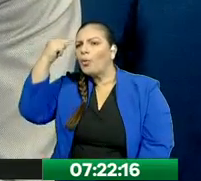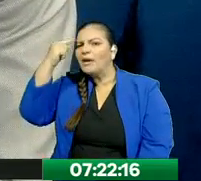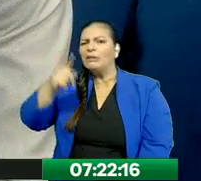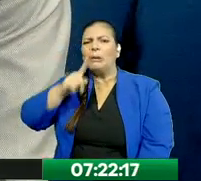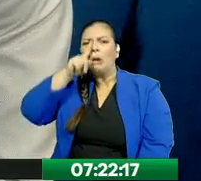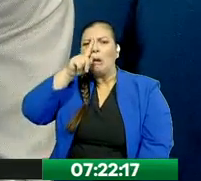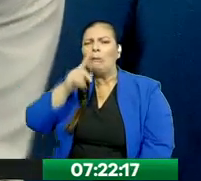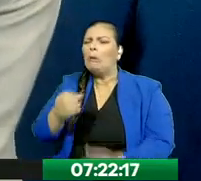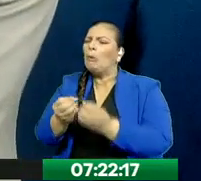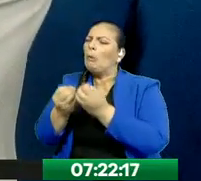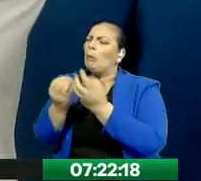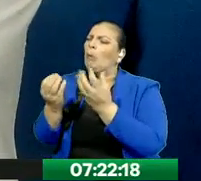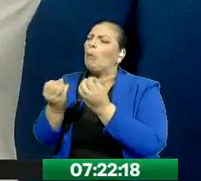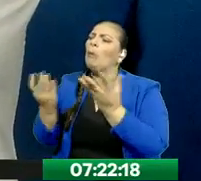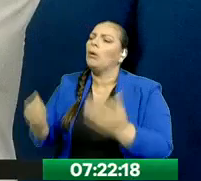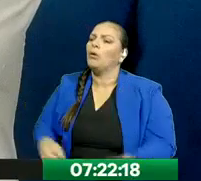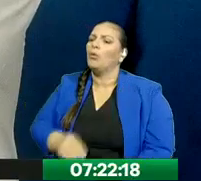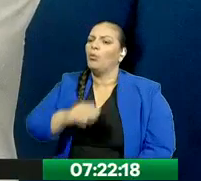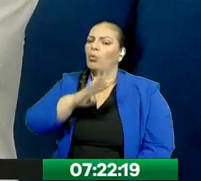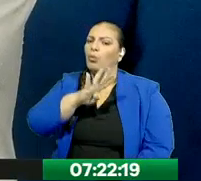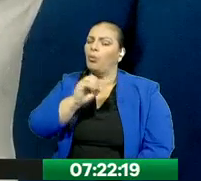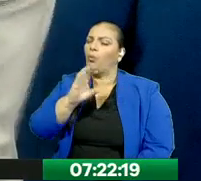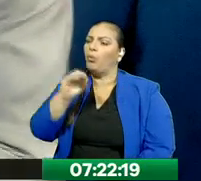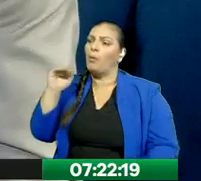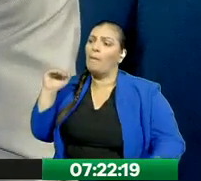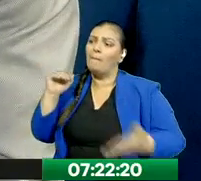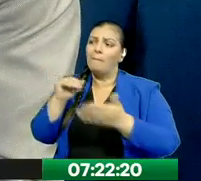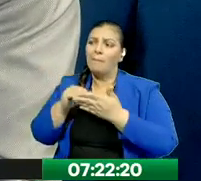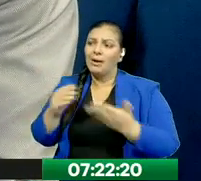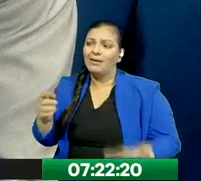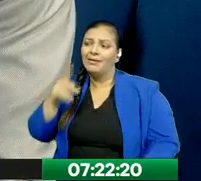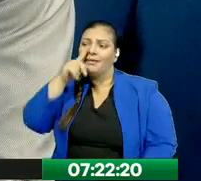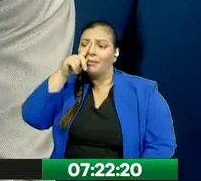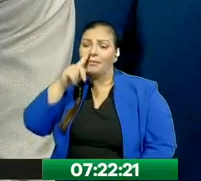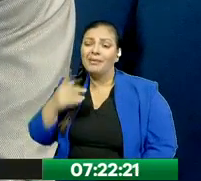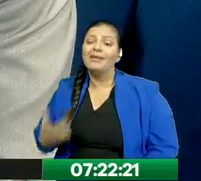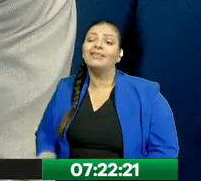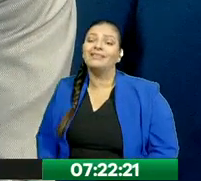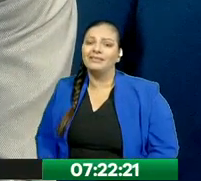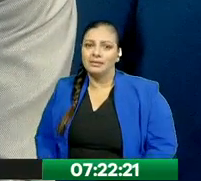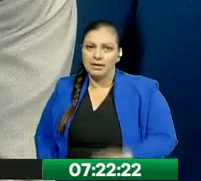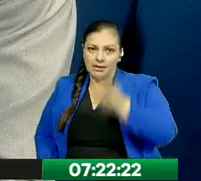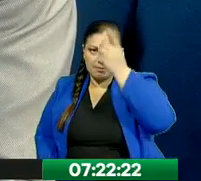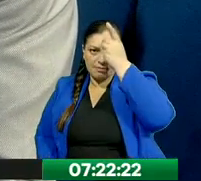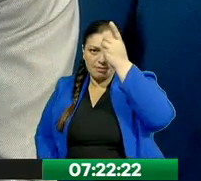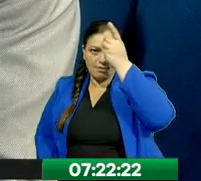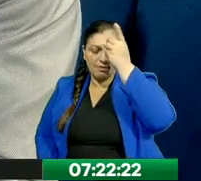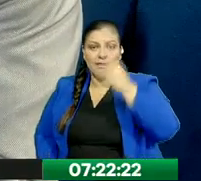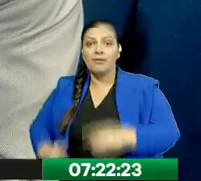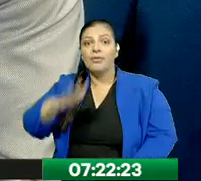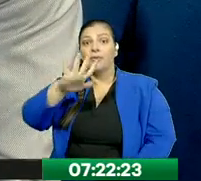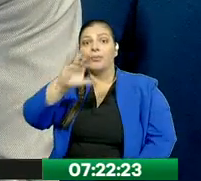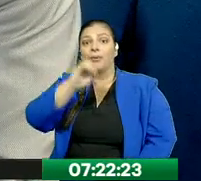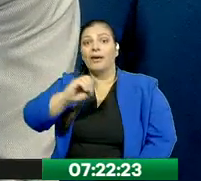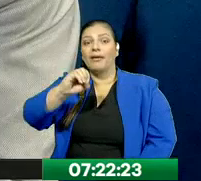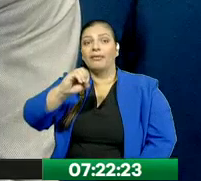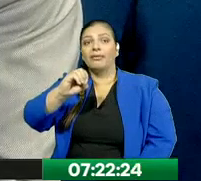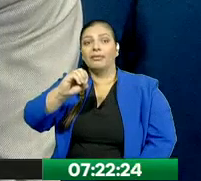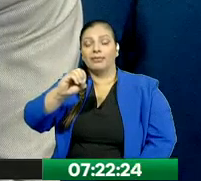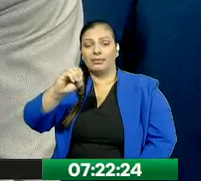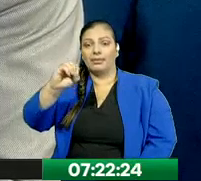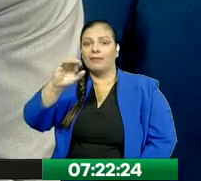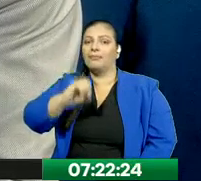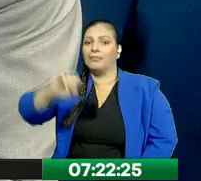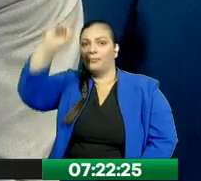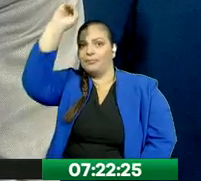10 mil millones de dólares. Con un presupuesto de 28 mil millones, imagínese el porcentaje, llega casi al 40 y pico%. Entonces, ¿cómo